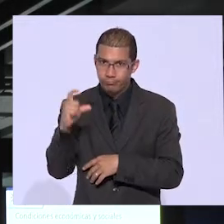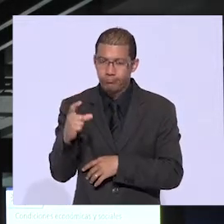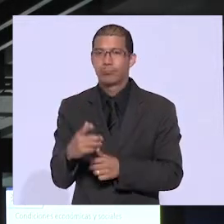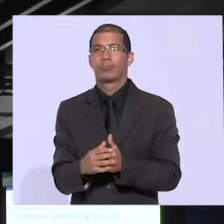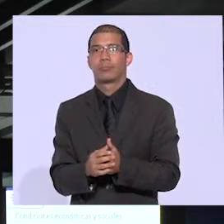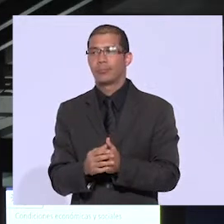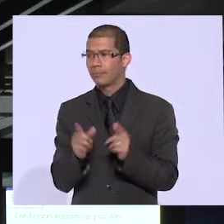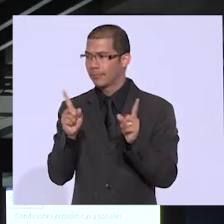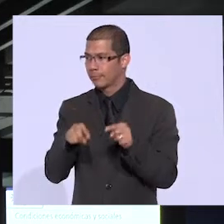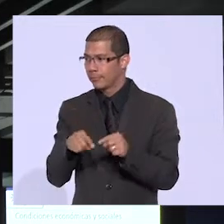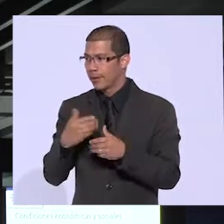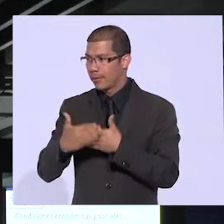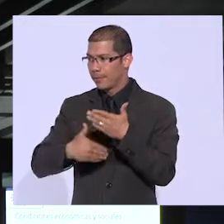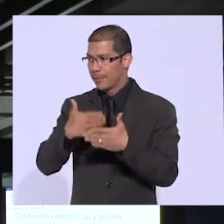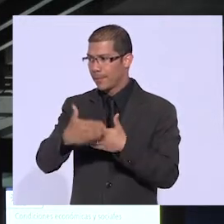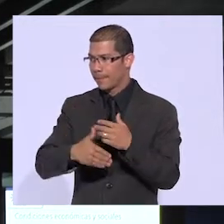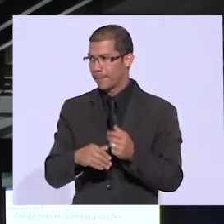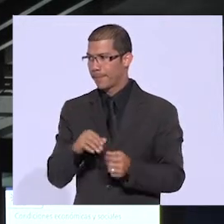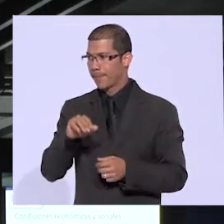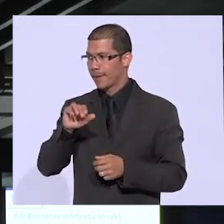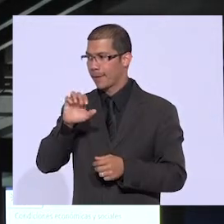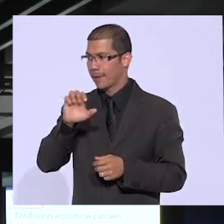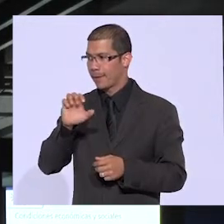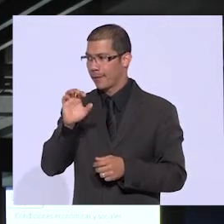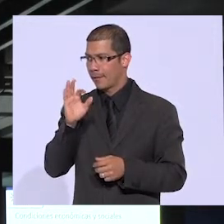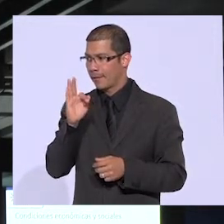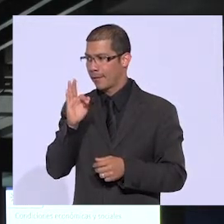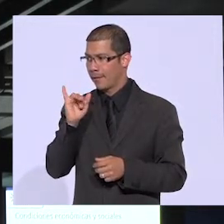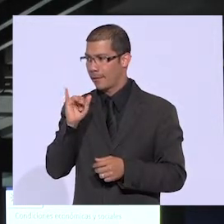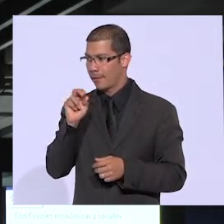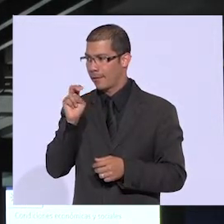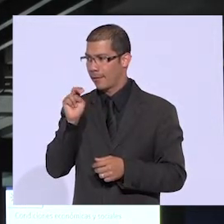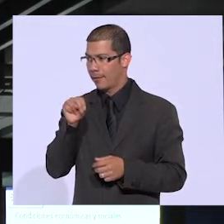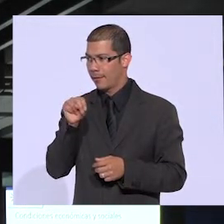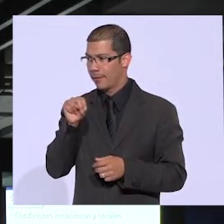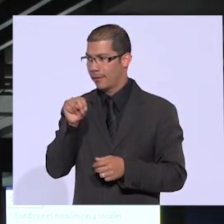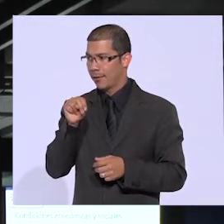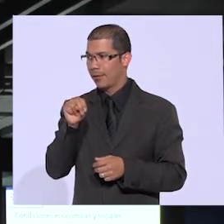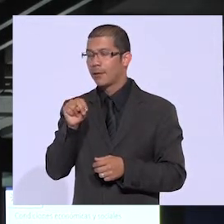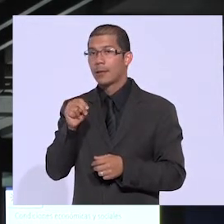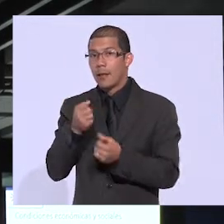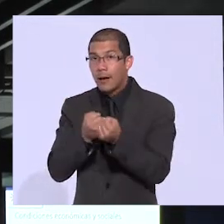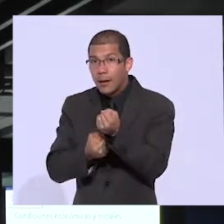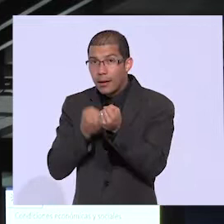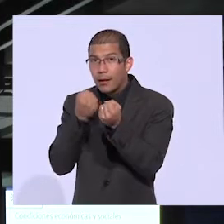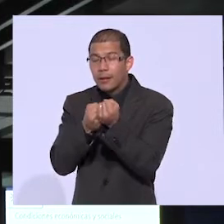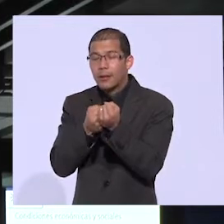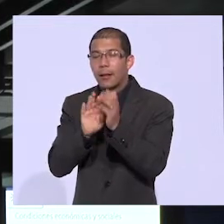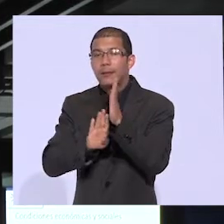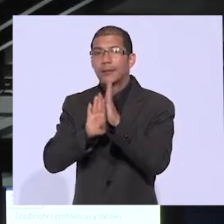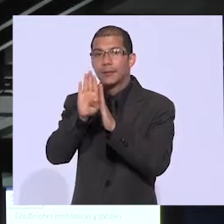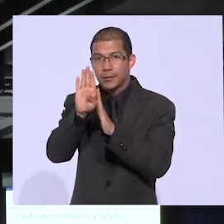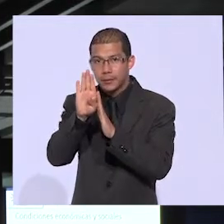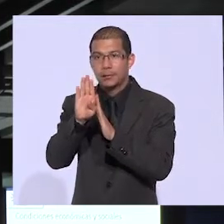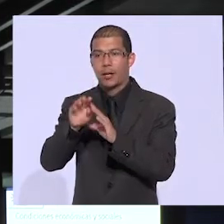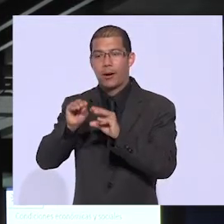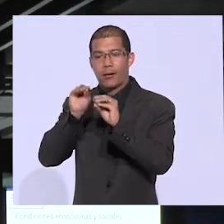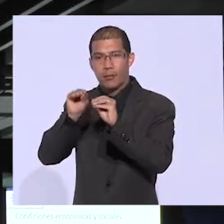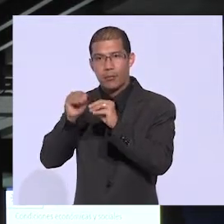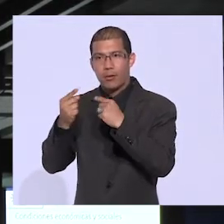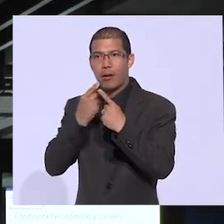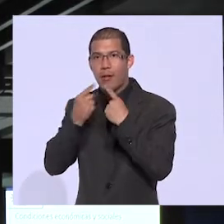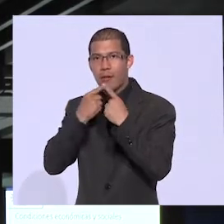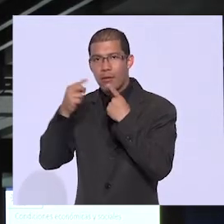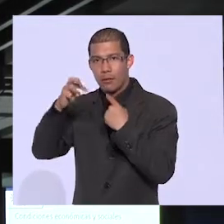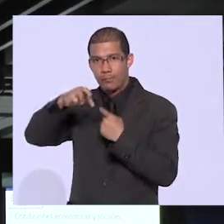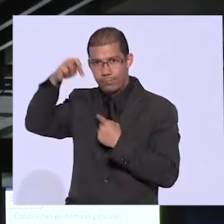comprometida con la investigación, la docencia colaborativa, no individualizada, apoyo permanente del desarrollo y el liderazgo profesional y fomento de la